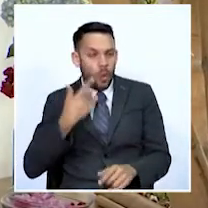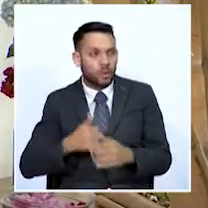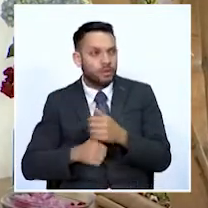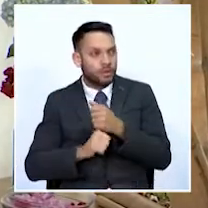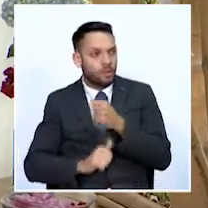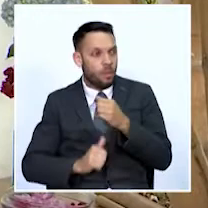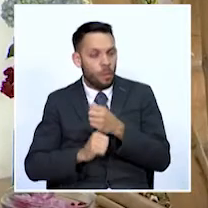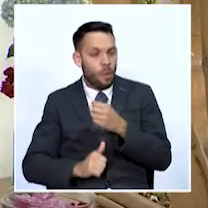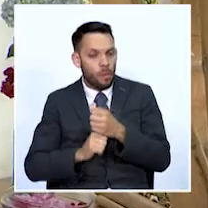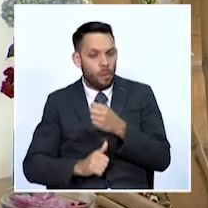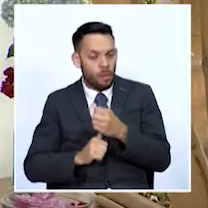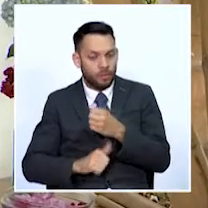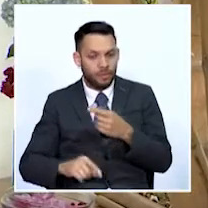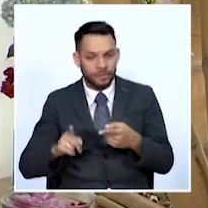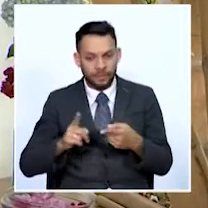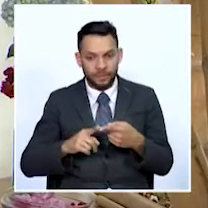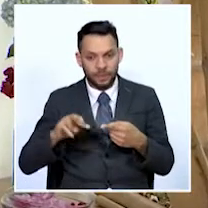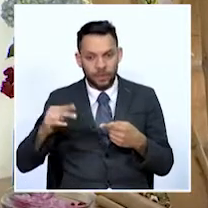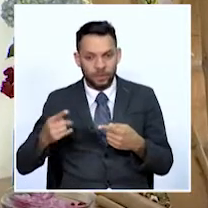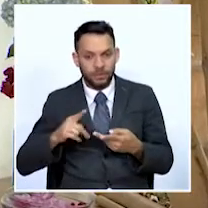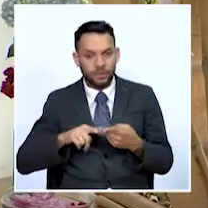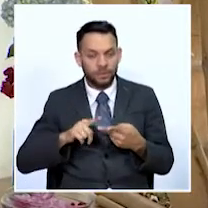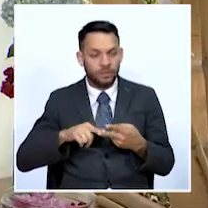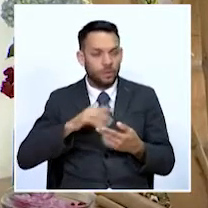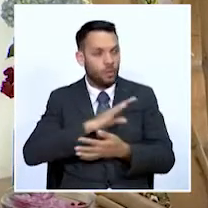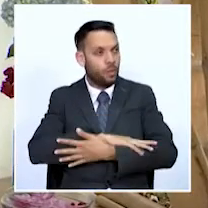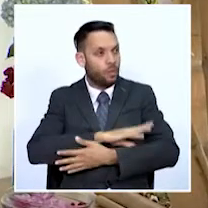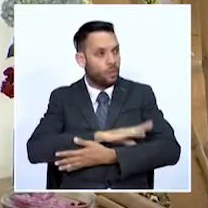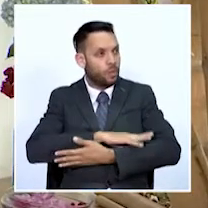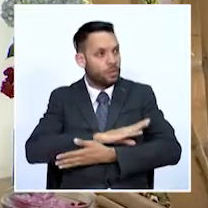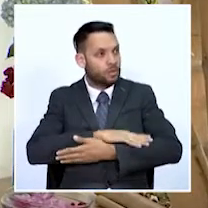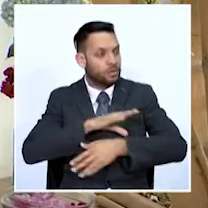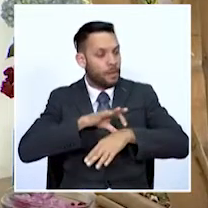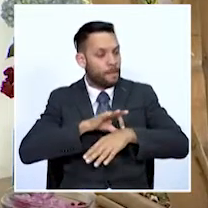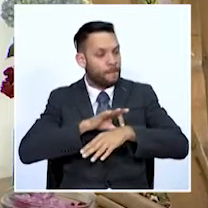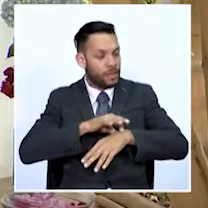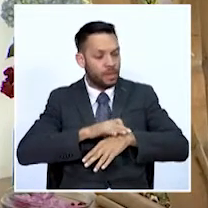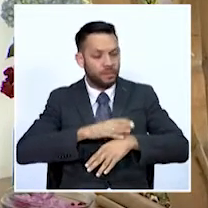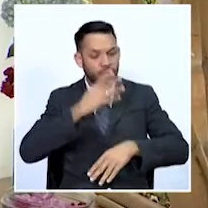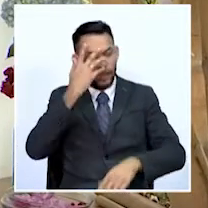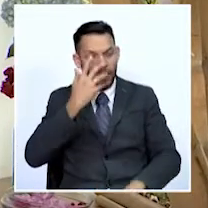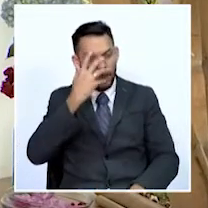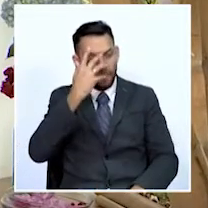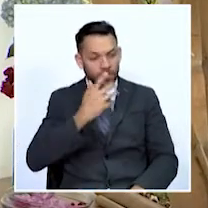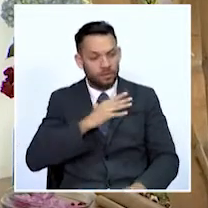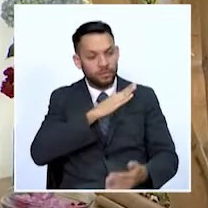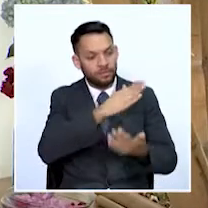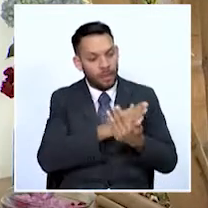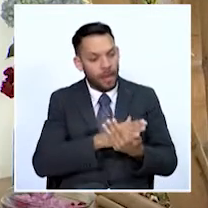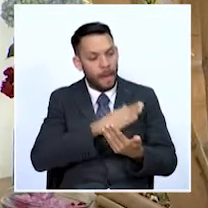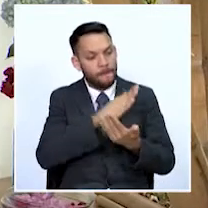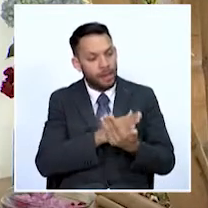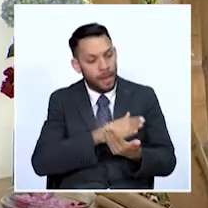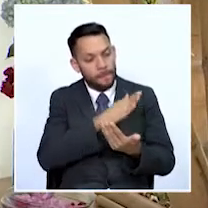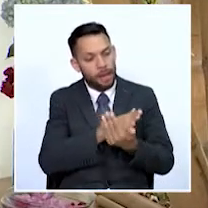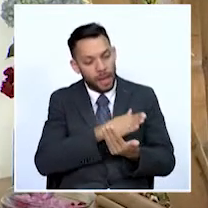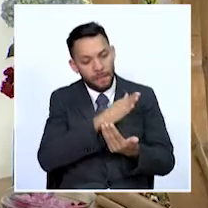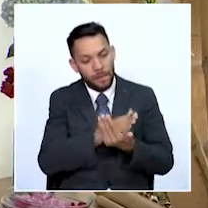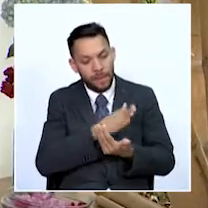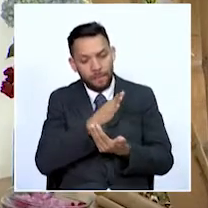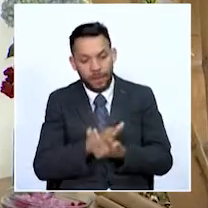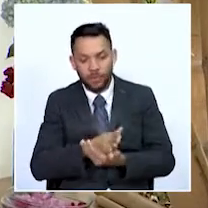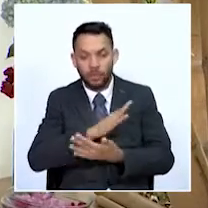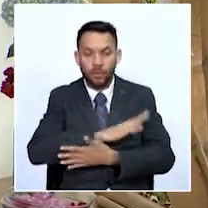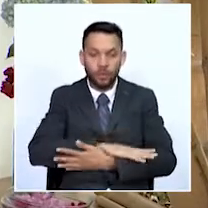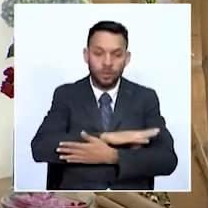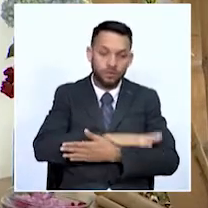gran ventaja. La otra es que ha estado muy juiciosa con sus reumatólogos, sus internistas, sus exámenes de laboratorio. Y eso es otra gran